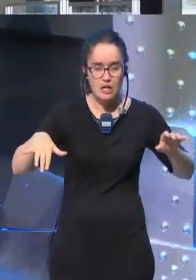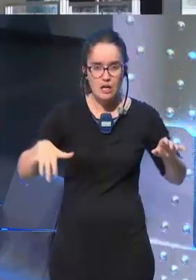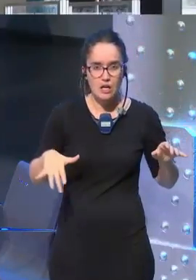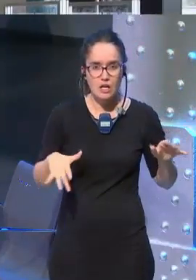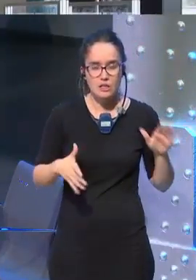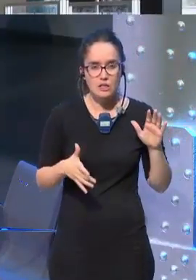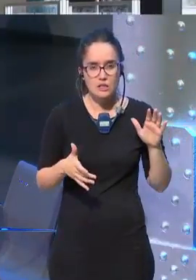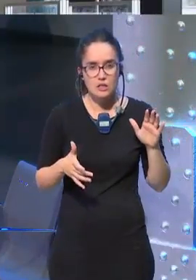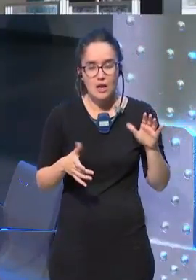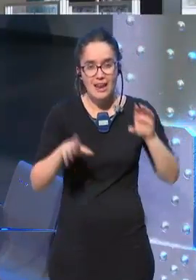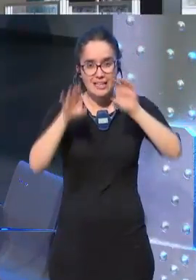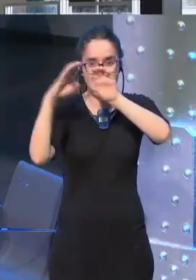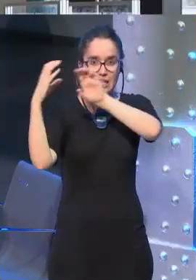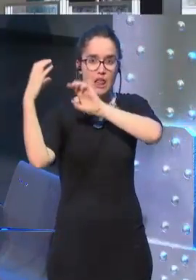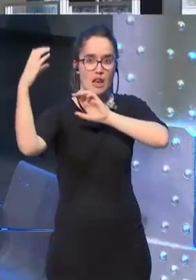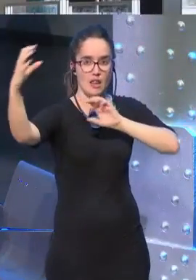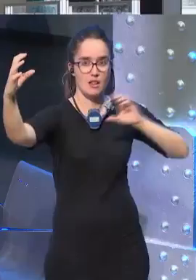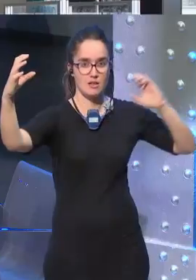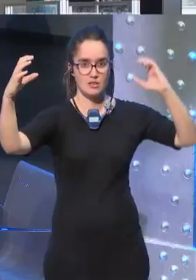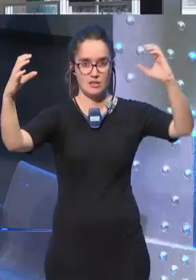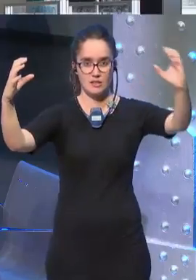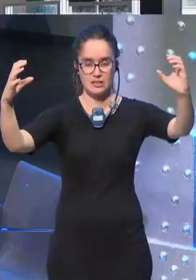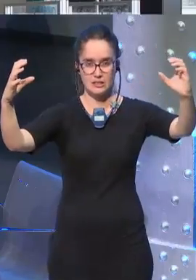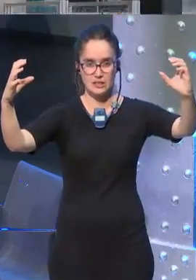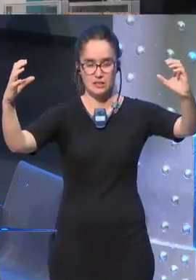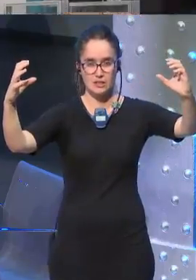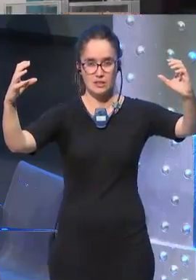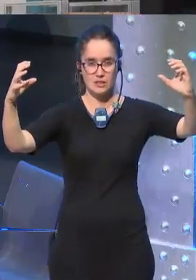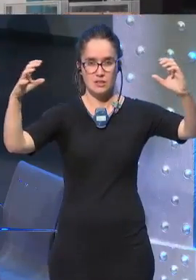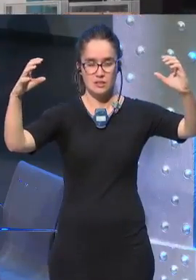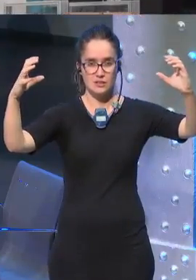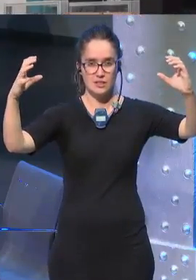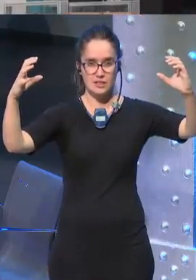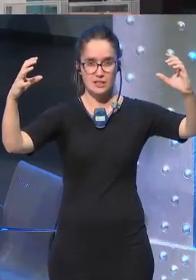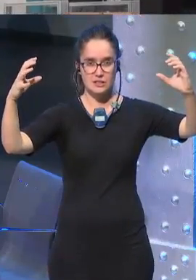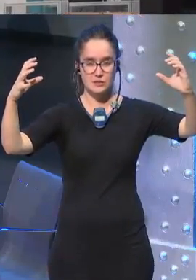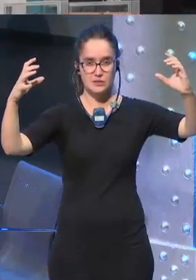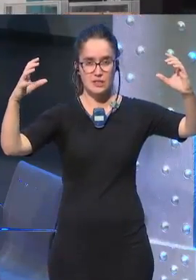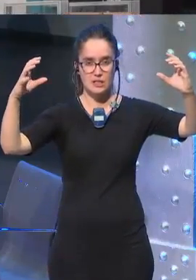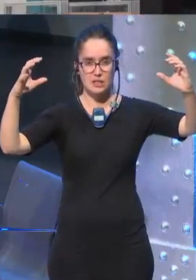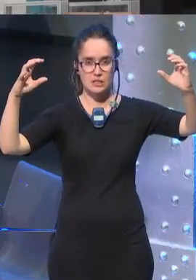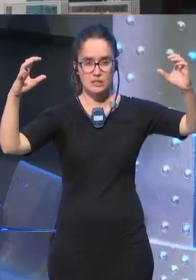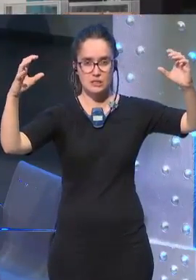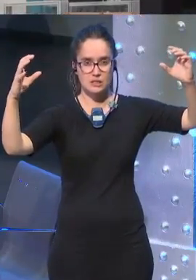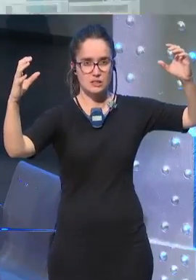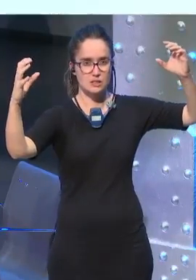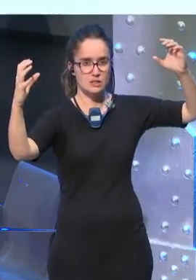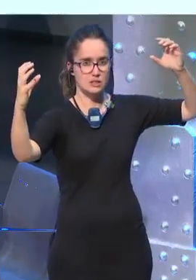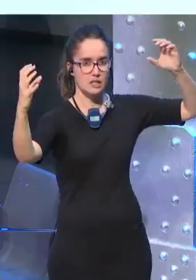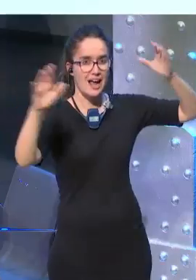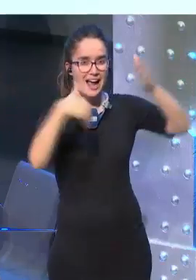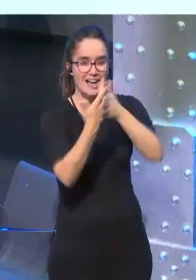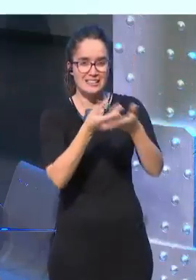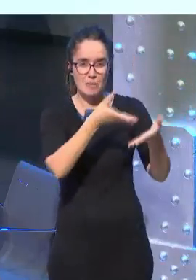va a las vigas laterales y lo gira para colocarlo en su